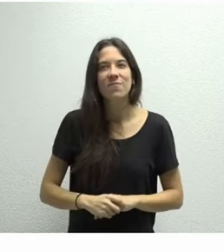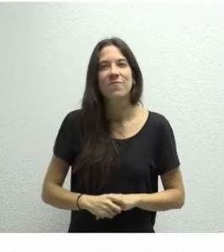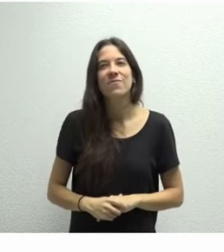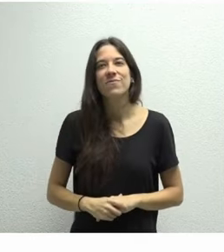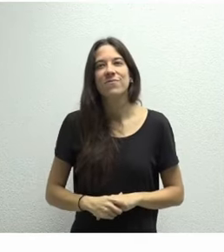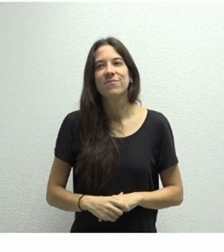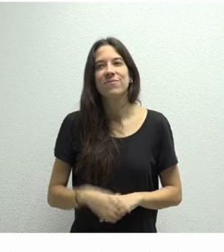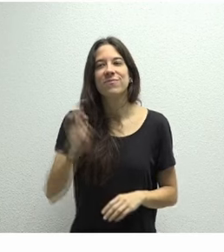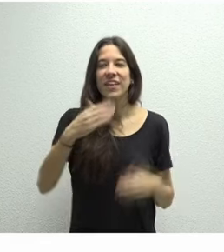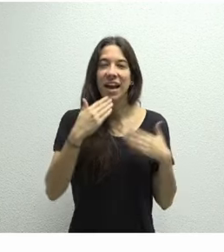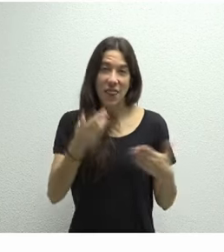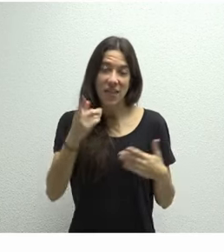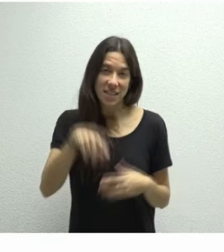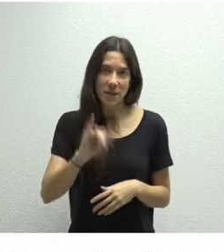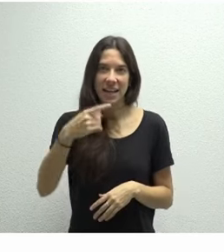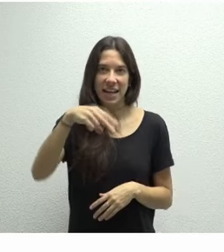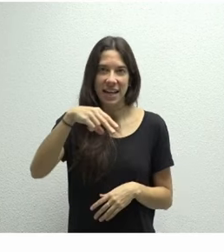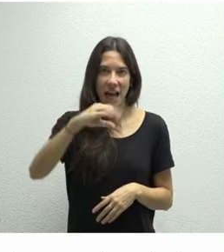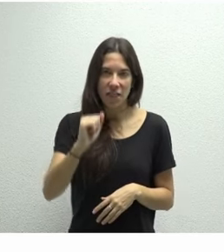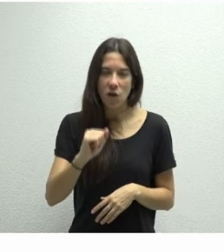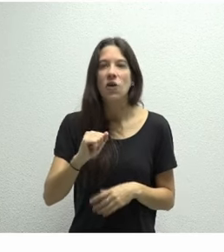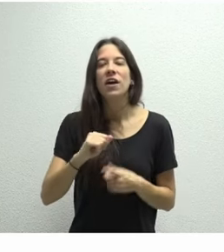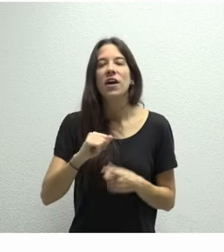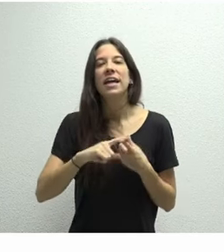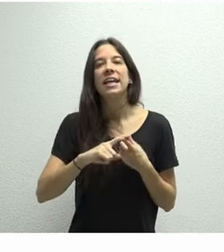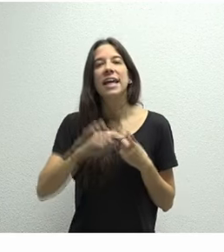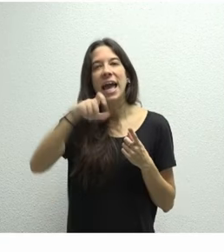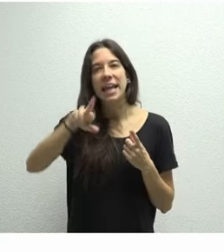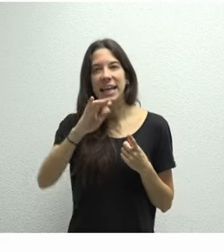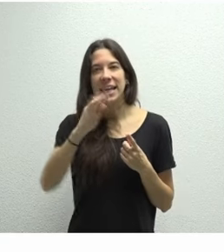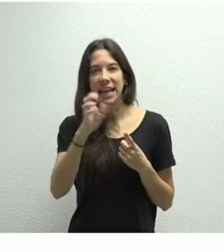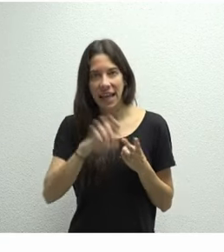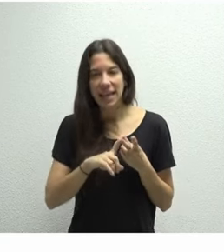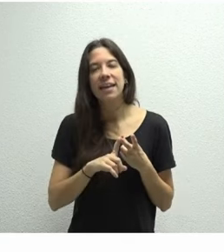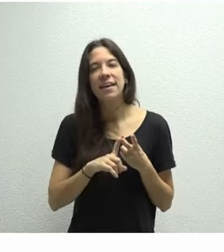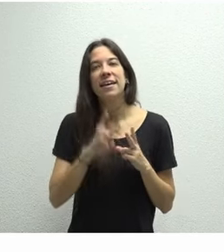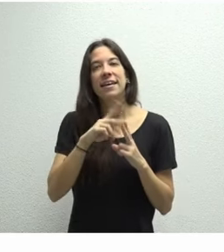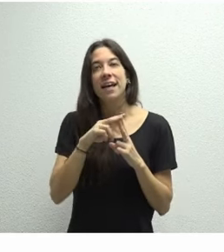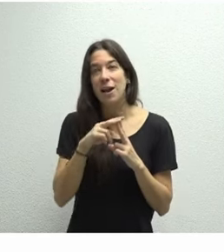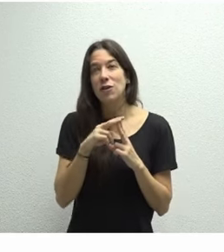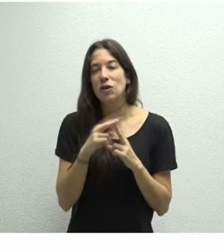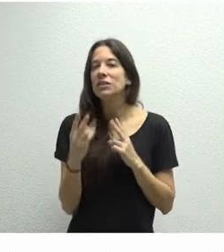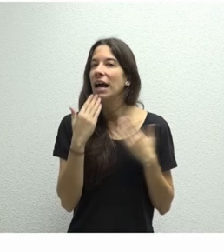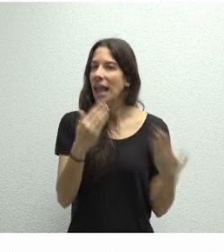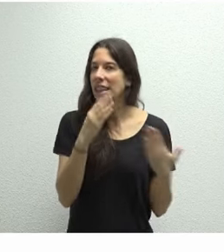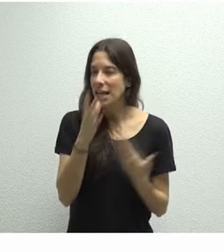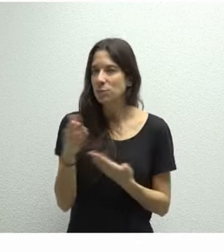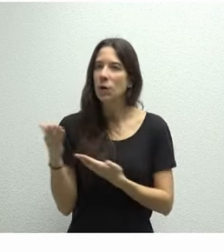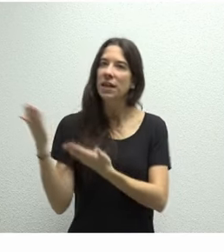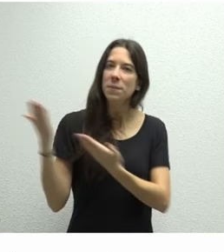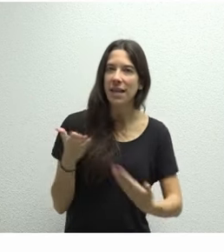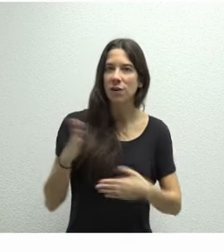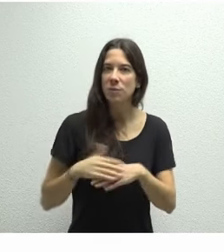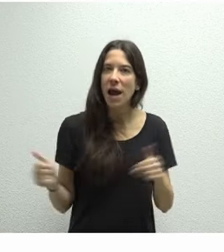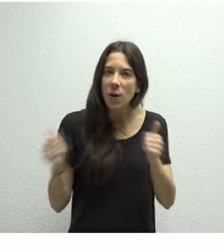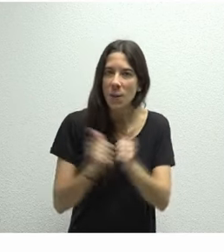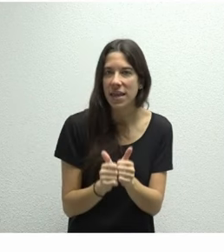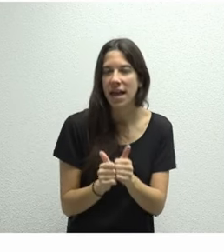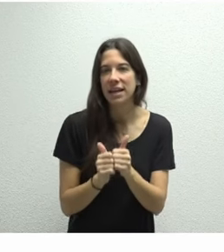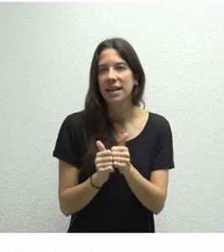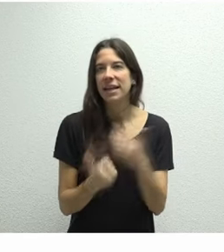gracias Ignacio campo y Enrique por por invitarnos a acompañaros en este inicio de de esta